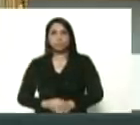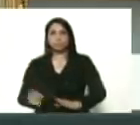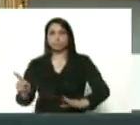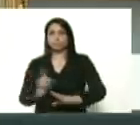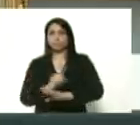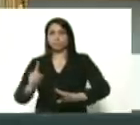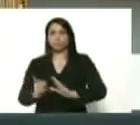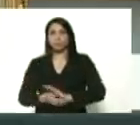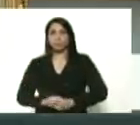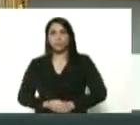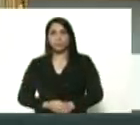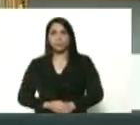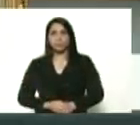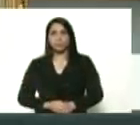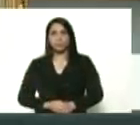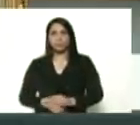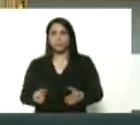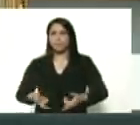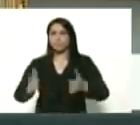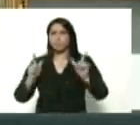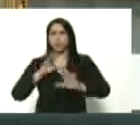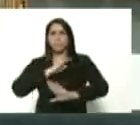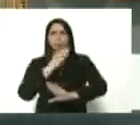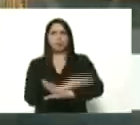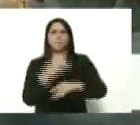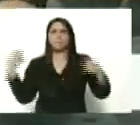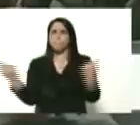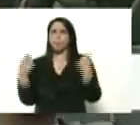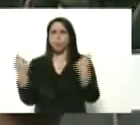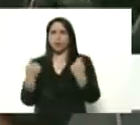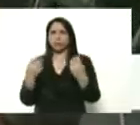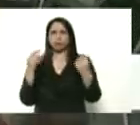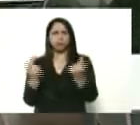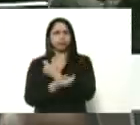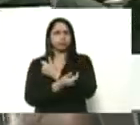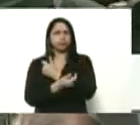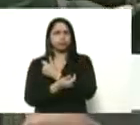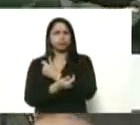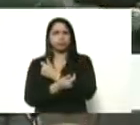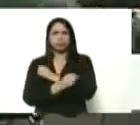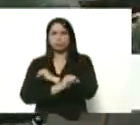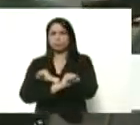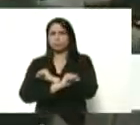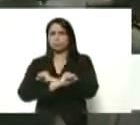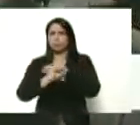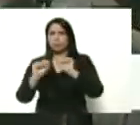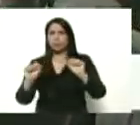Inmediatamente activamos el poder popular desde temprano.